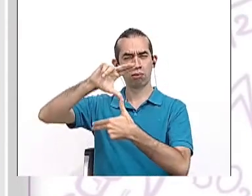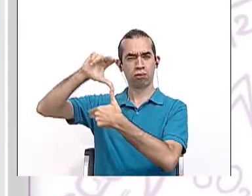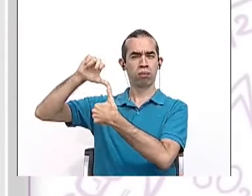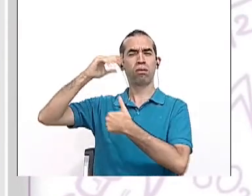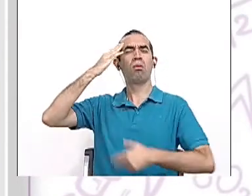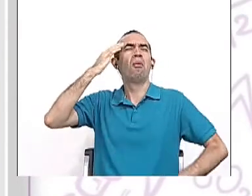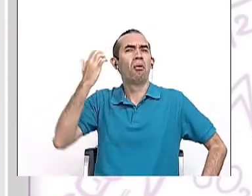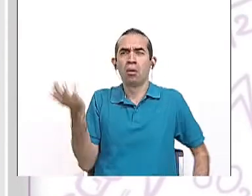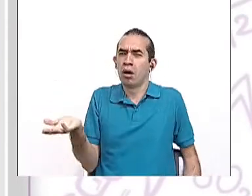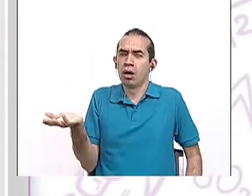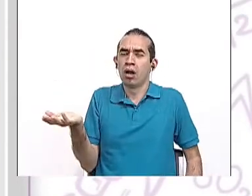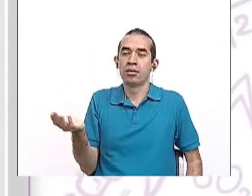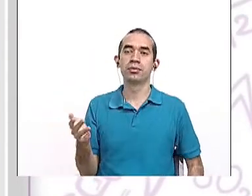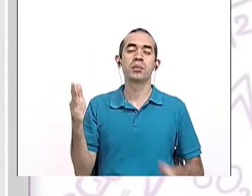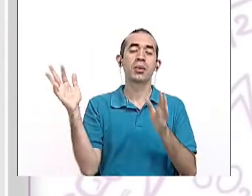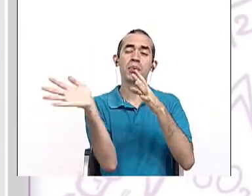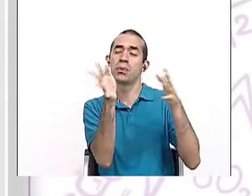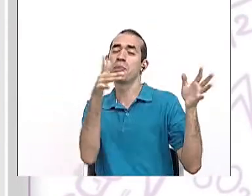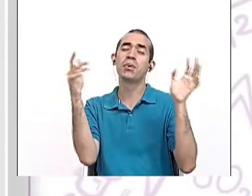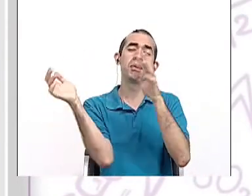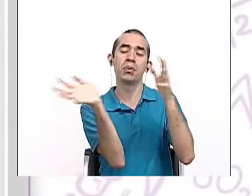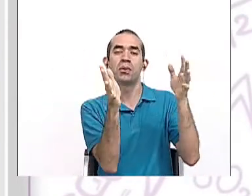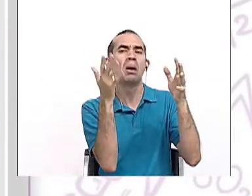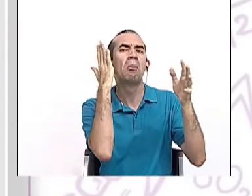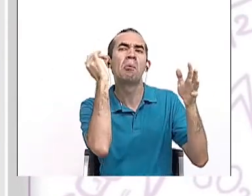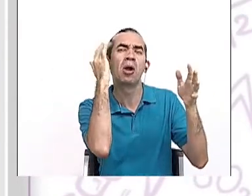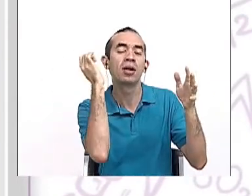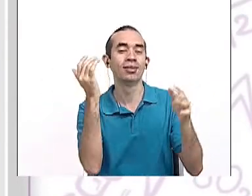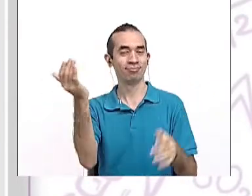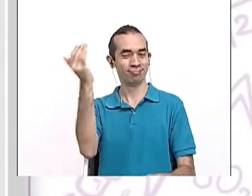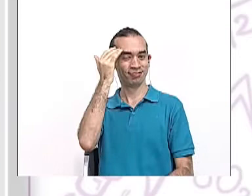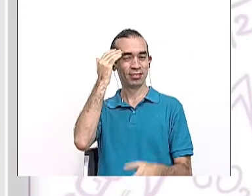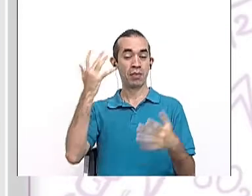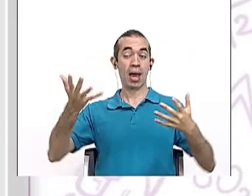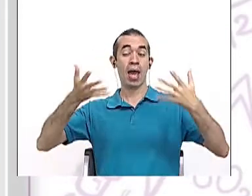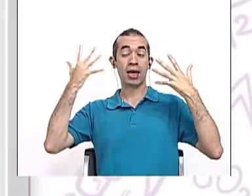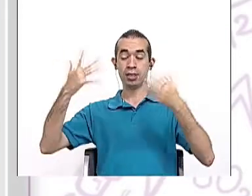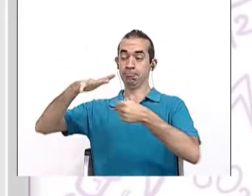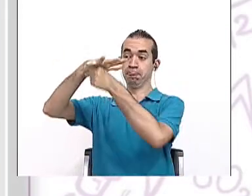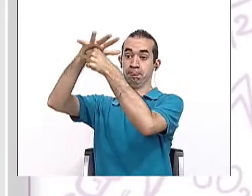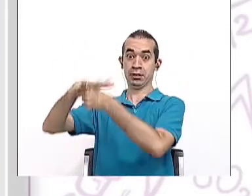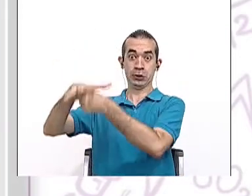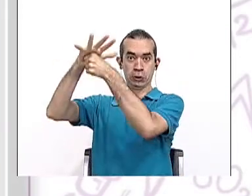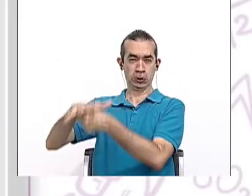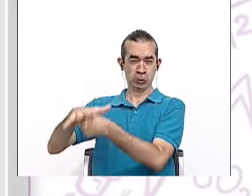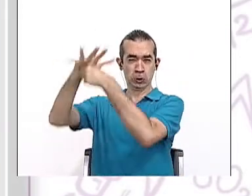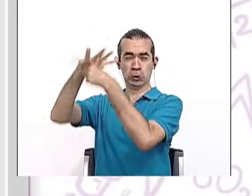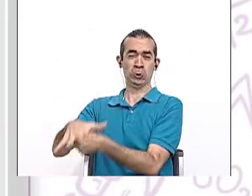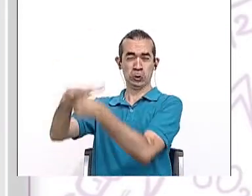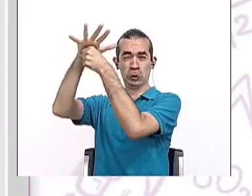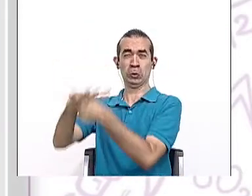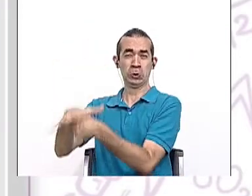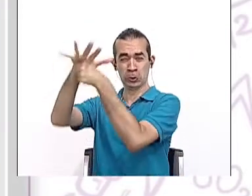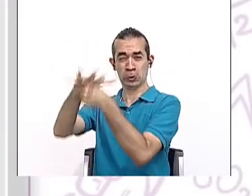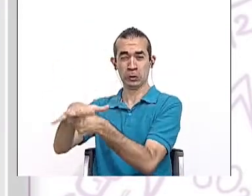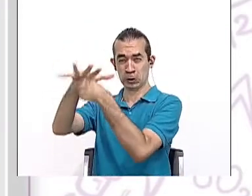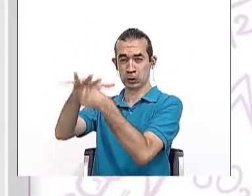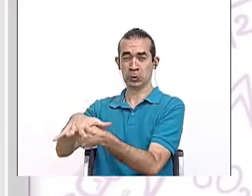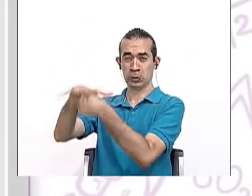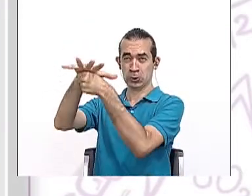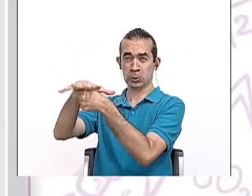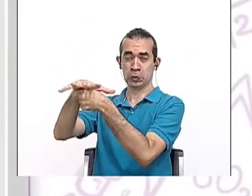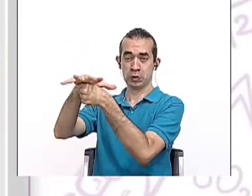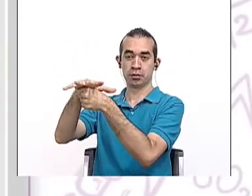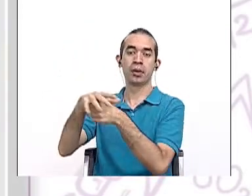huracanes? Todo viento es causado por una diferencia de presión en el aire. El aire que está a mayor presión siempre se mueve hacia donde